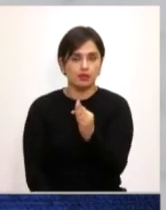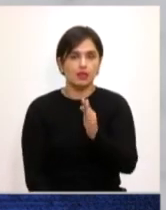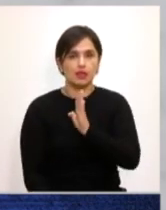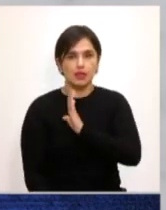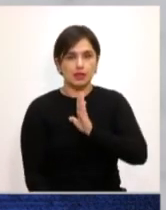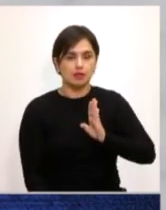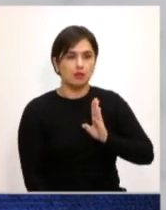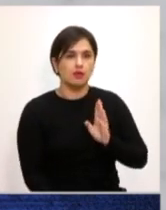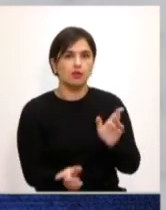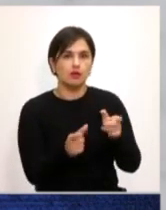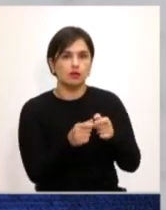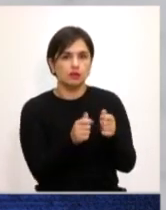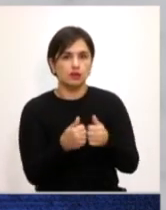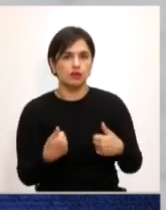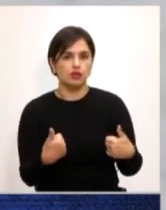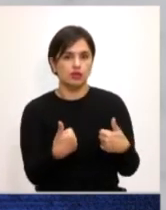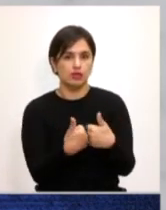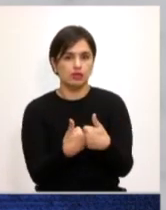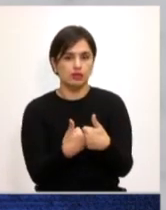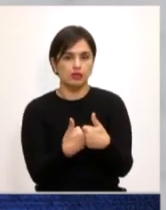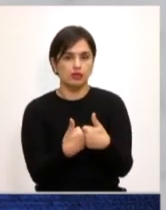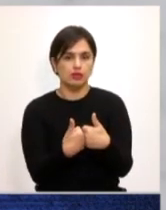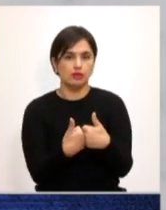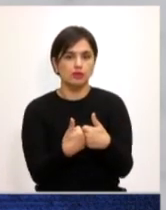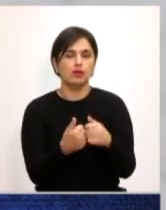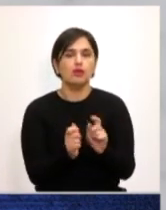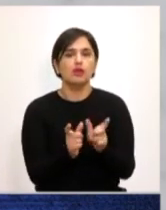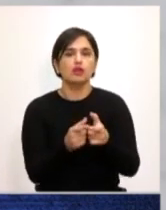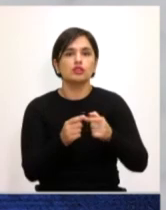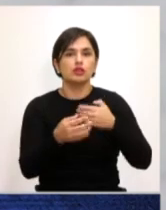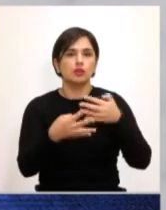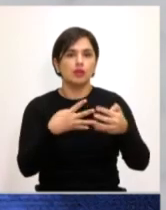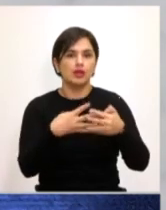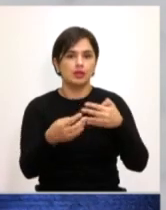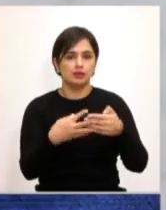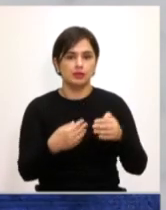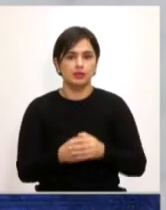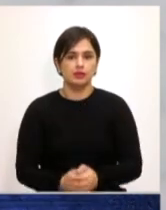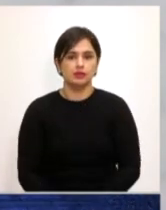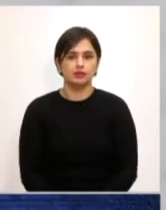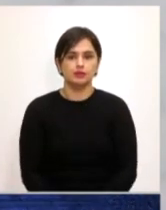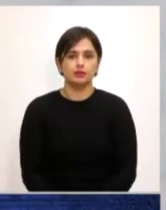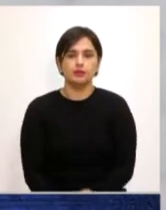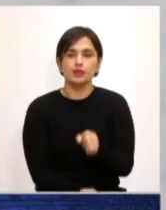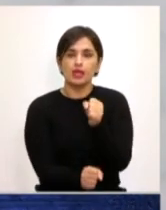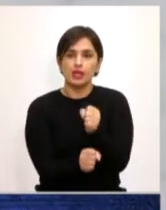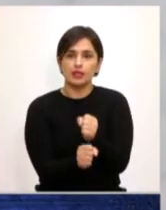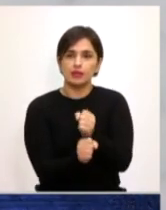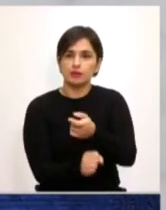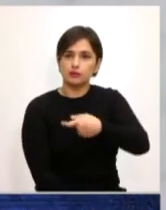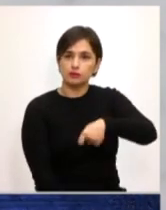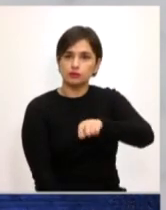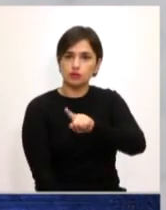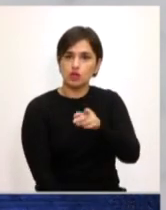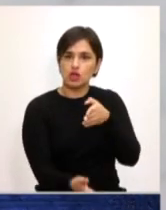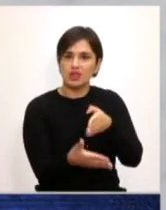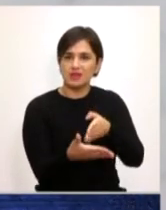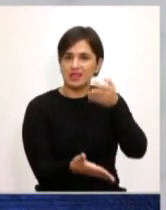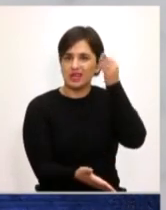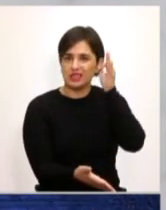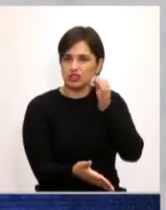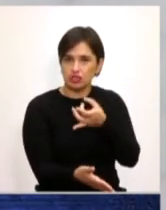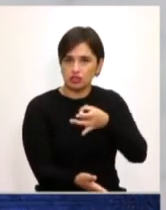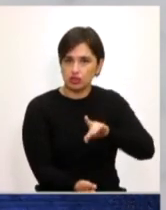del Consejo Directivo del Consejo para la Transparencia. El trabajo del Senado no se limita a las sesiones de